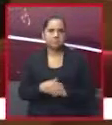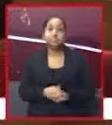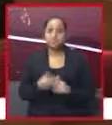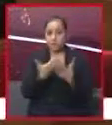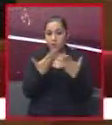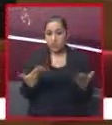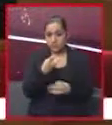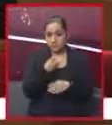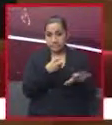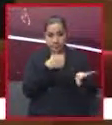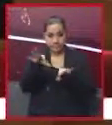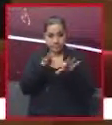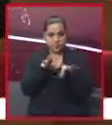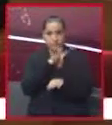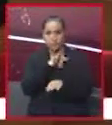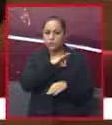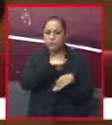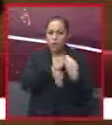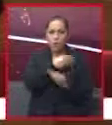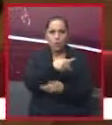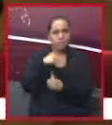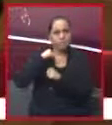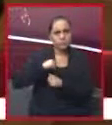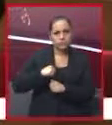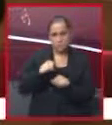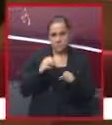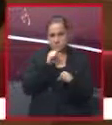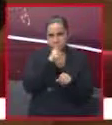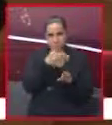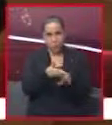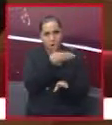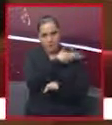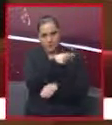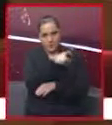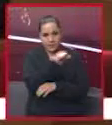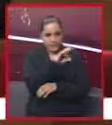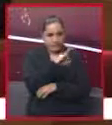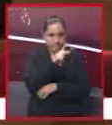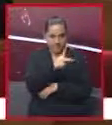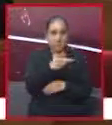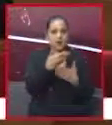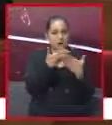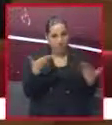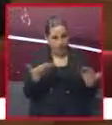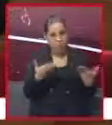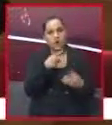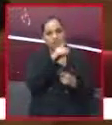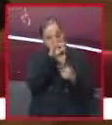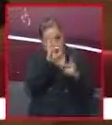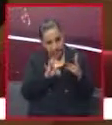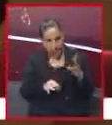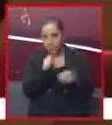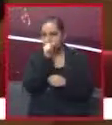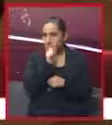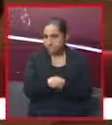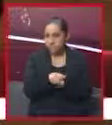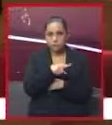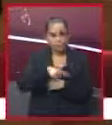retoman todas las funciones que anteriormente tenía la Secretaría de la Función Pública, a excepción de